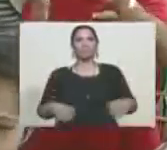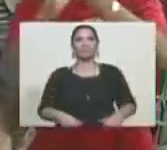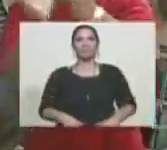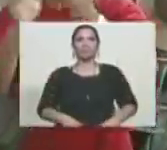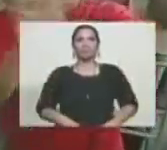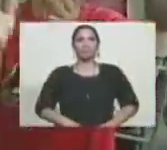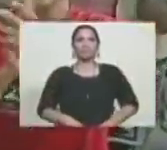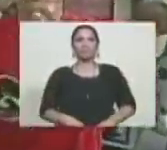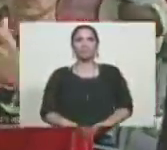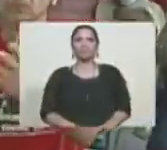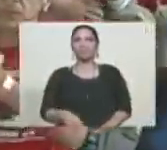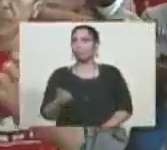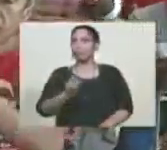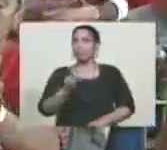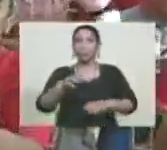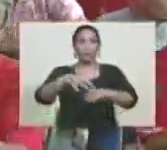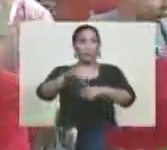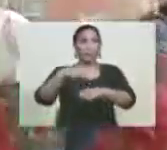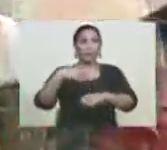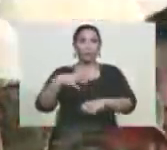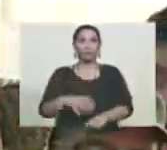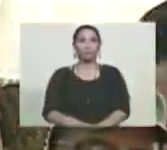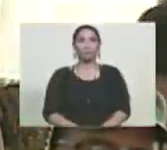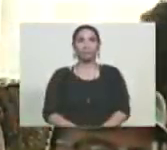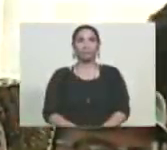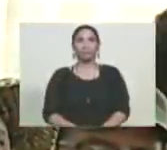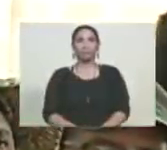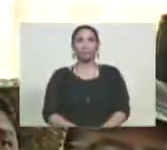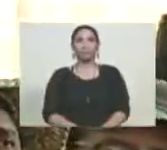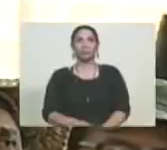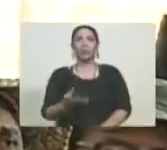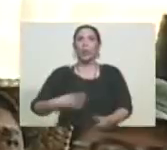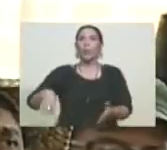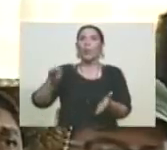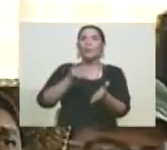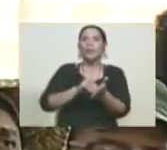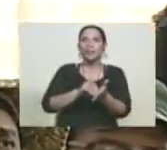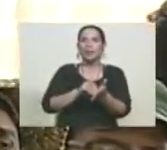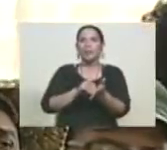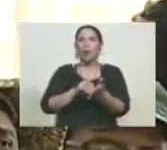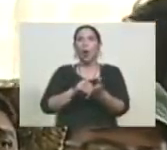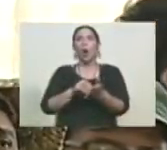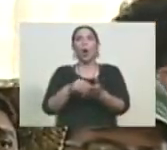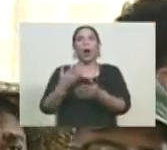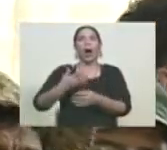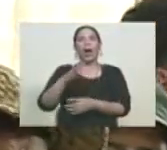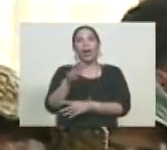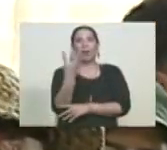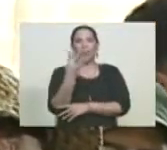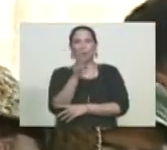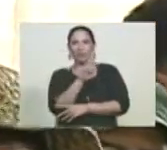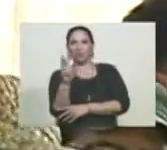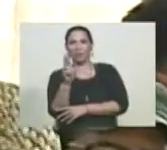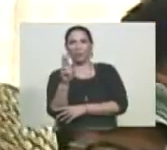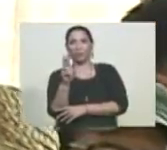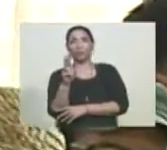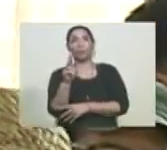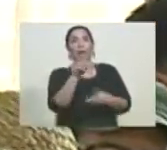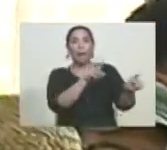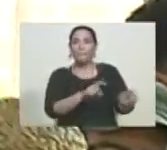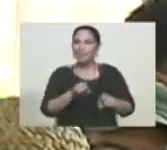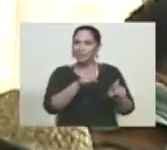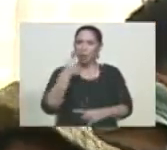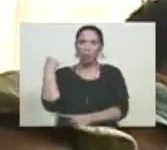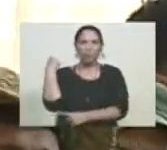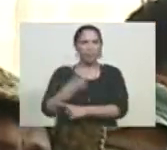No nos van a ovejar, porque volveríamos a la cuarta. El campesino tiene que respetarse.